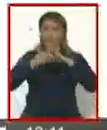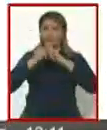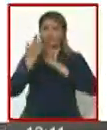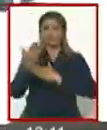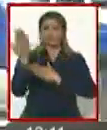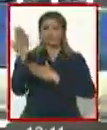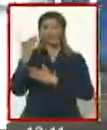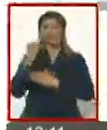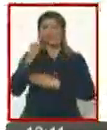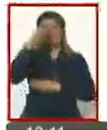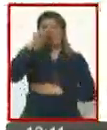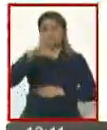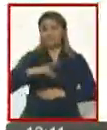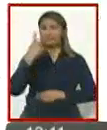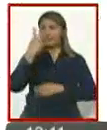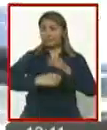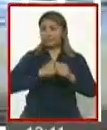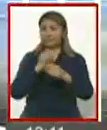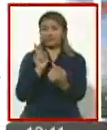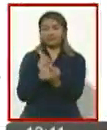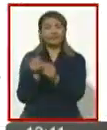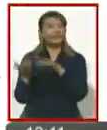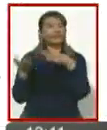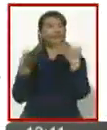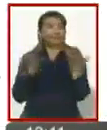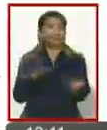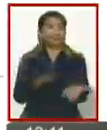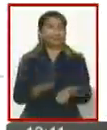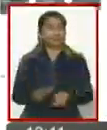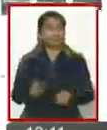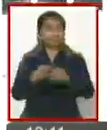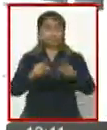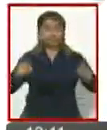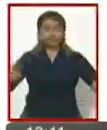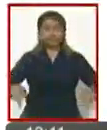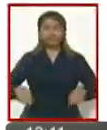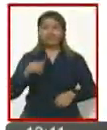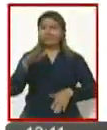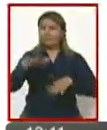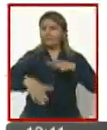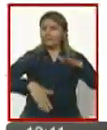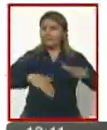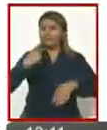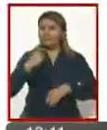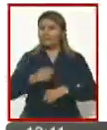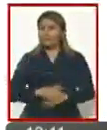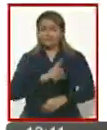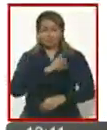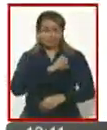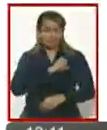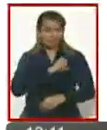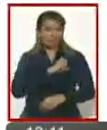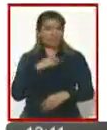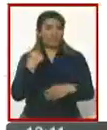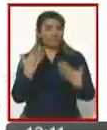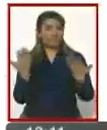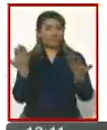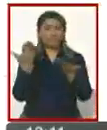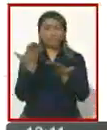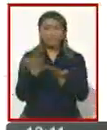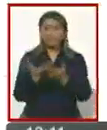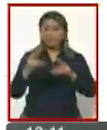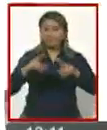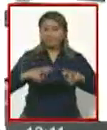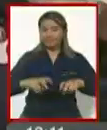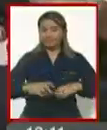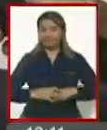el noticiero porque un menor de 2 años fue encontrado sin vida en la piscina de un condominio. La Fuerza Especial de Lucha contra la Violencia ya está investigando este